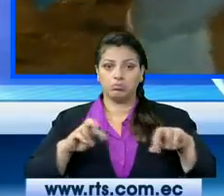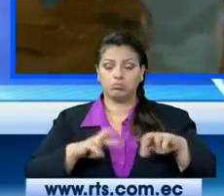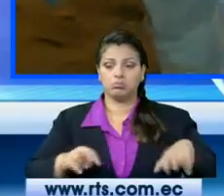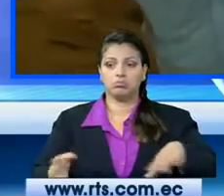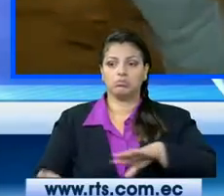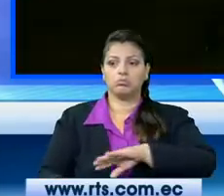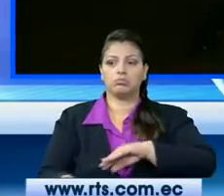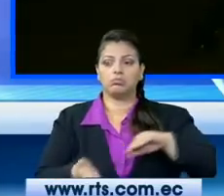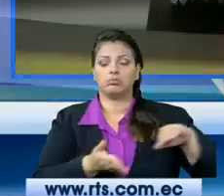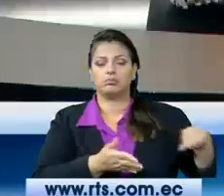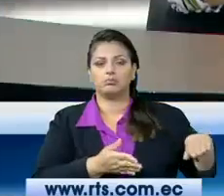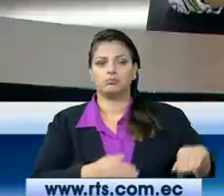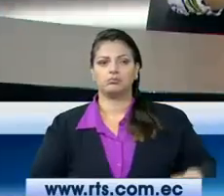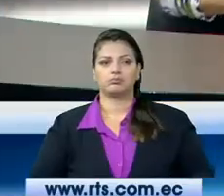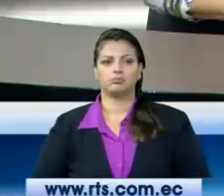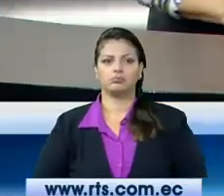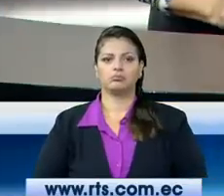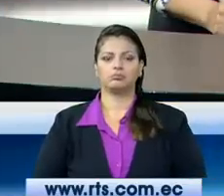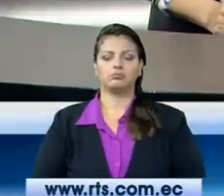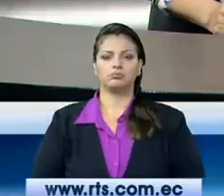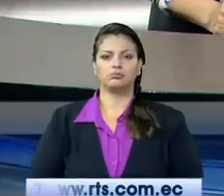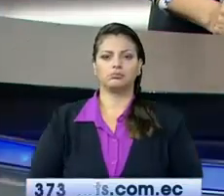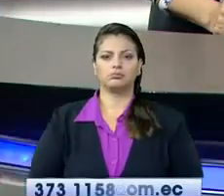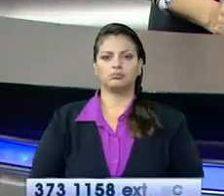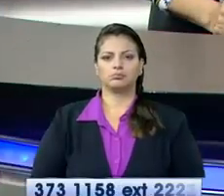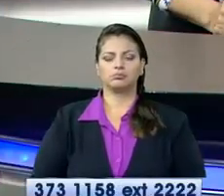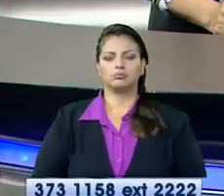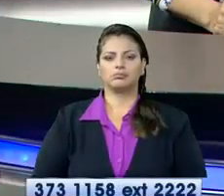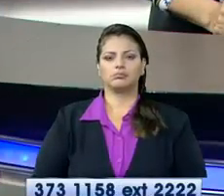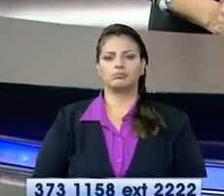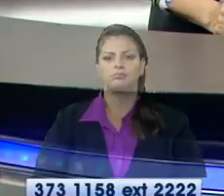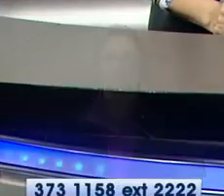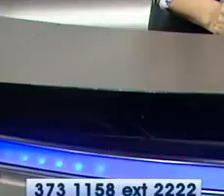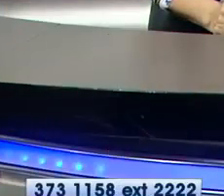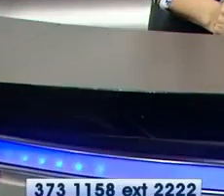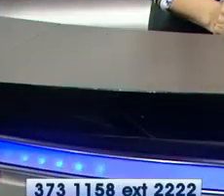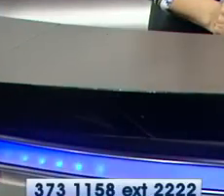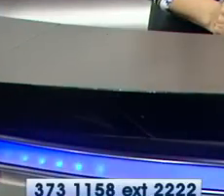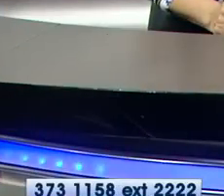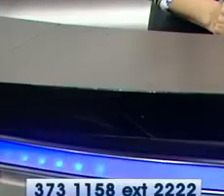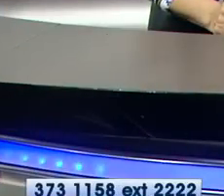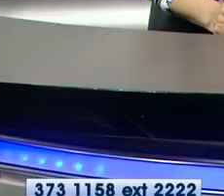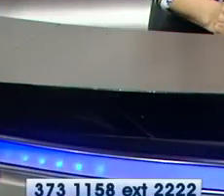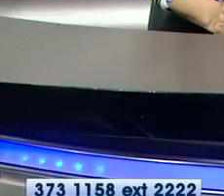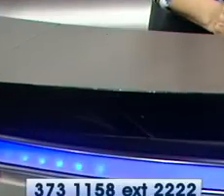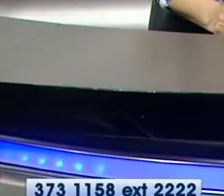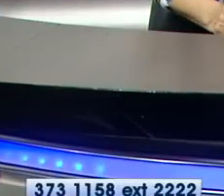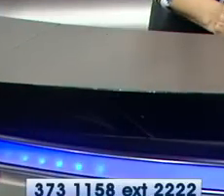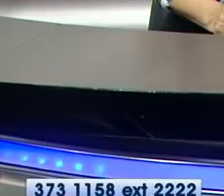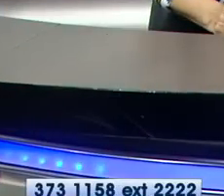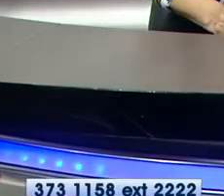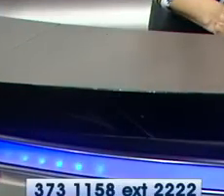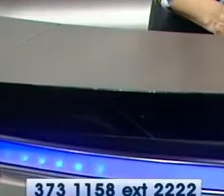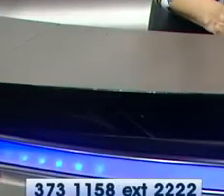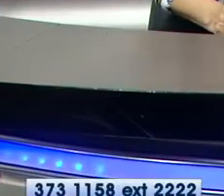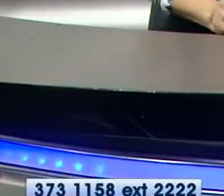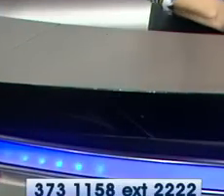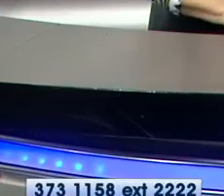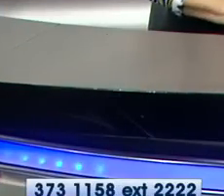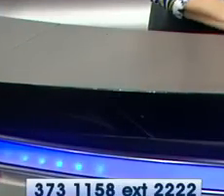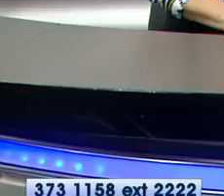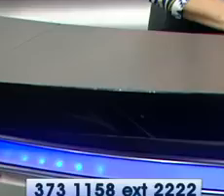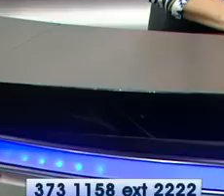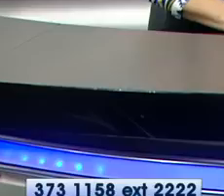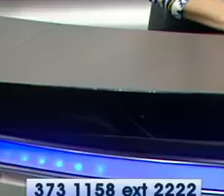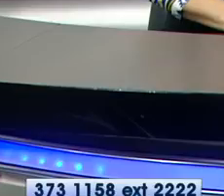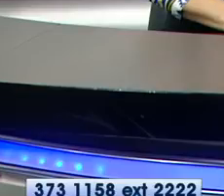para contarles que en Sangre terminó la reunión de integrantes de una asociación de tuning en el suroeste de Guayaquil.